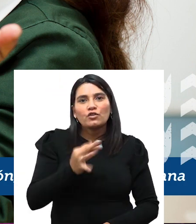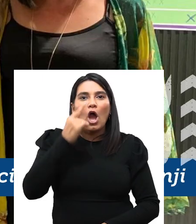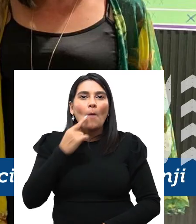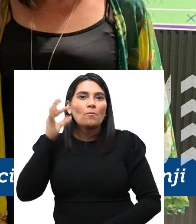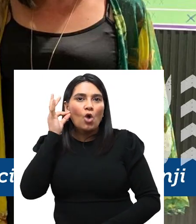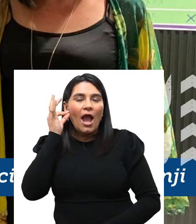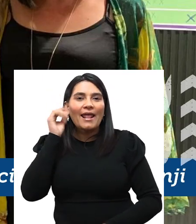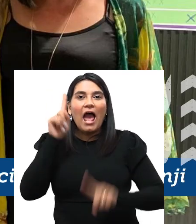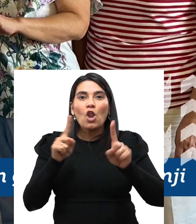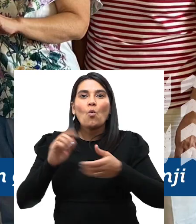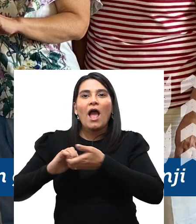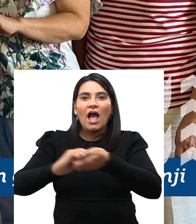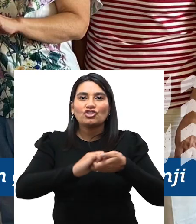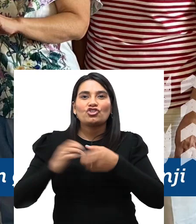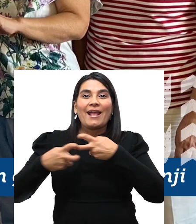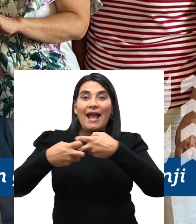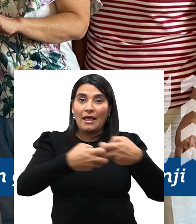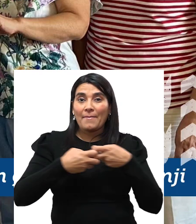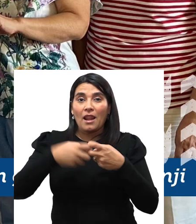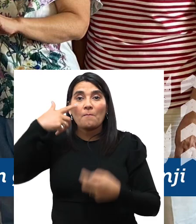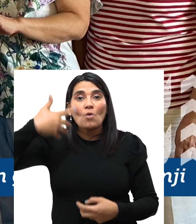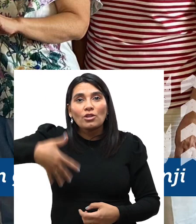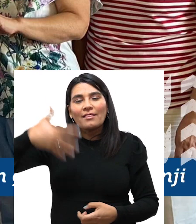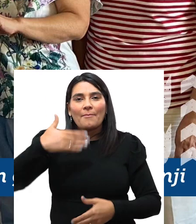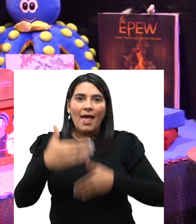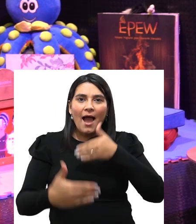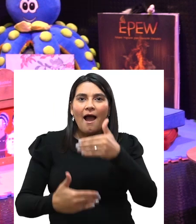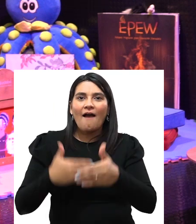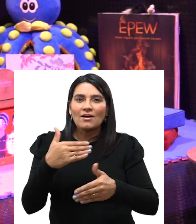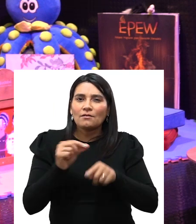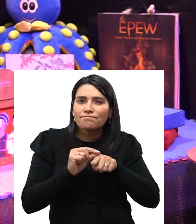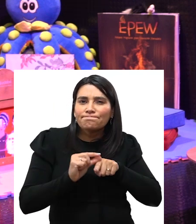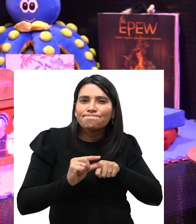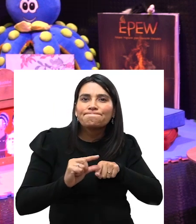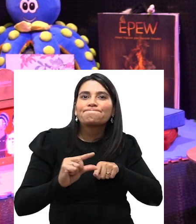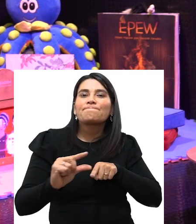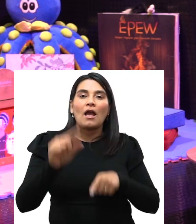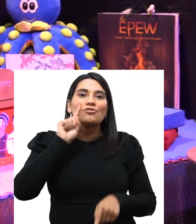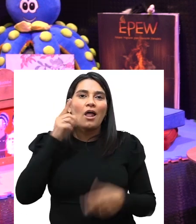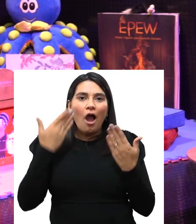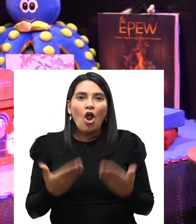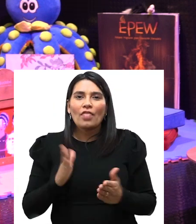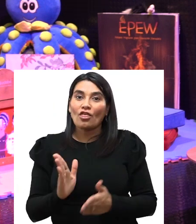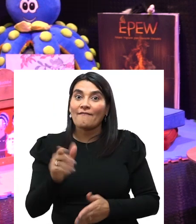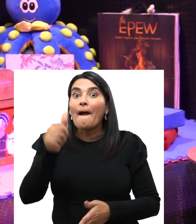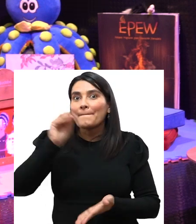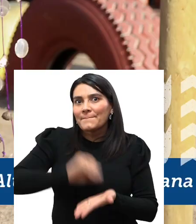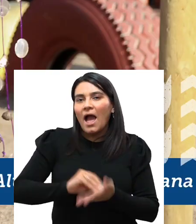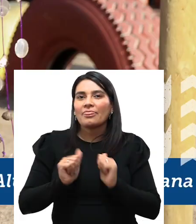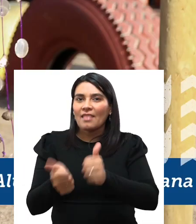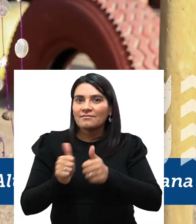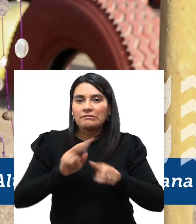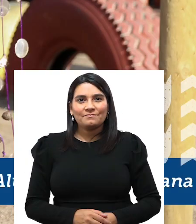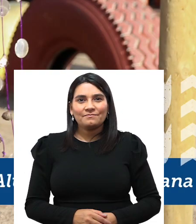asociaciones gremiales, han sido fundamentales para ir avanzando, progresando, y tenemos todavía muchos desafíos más por